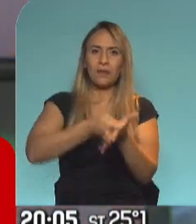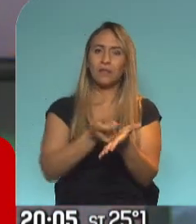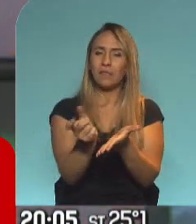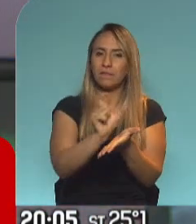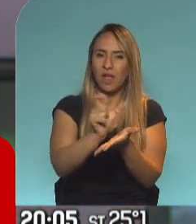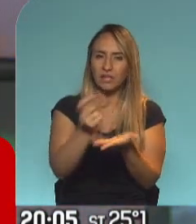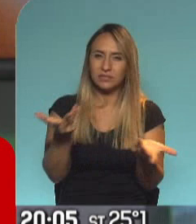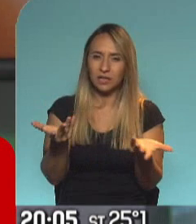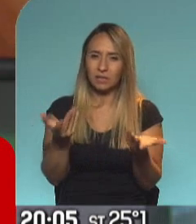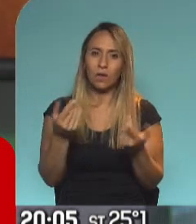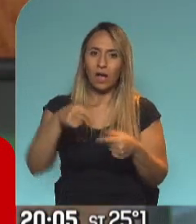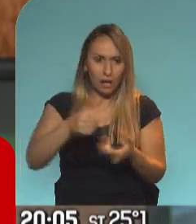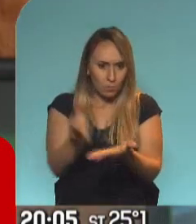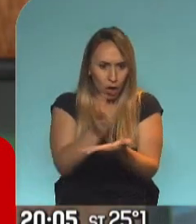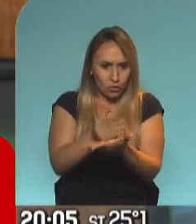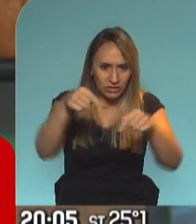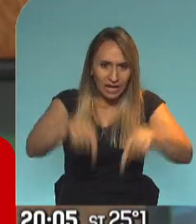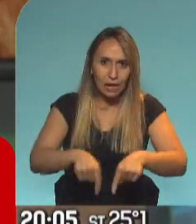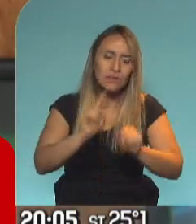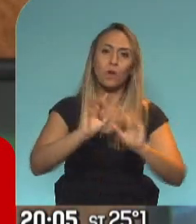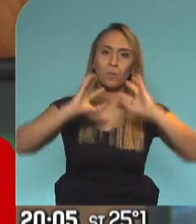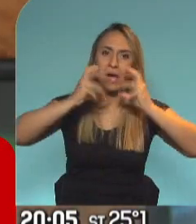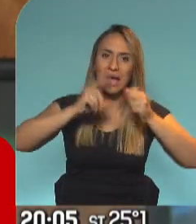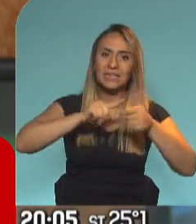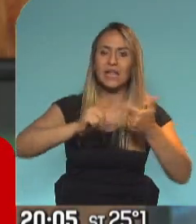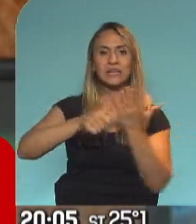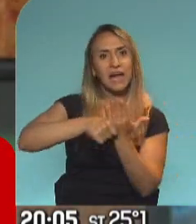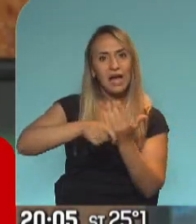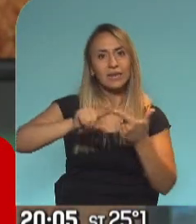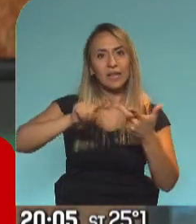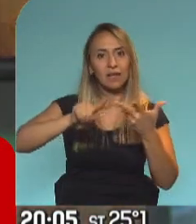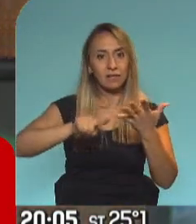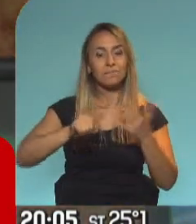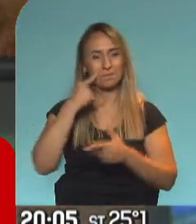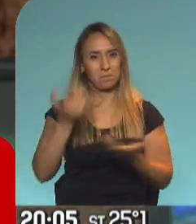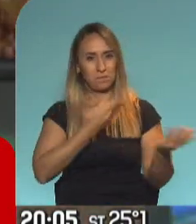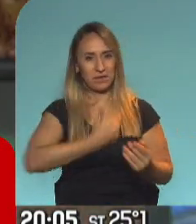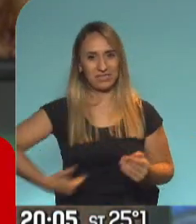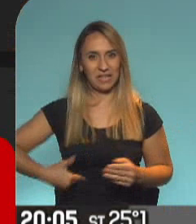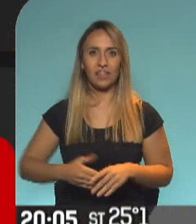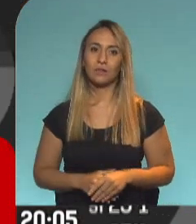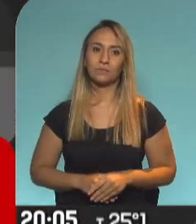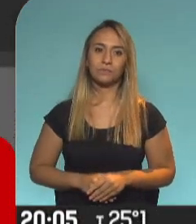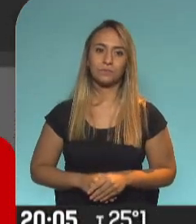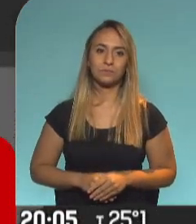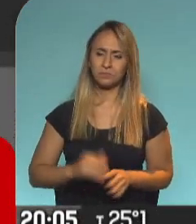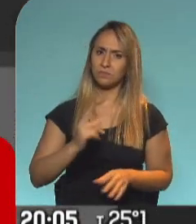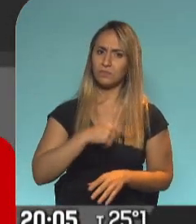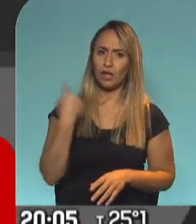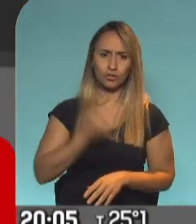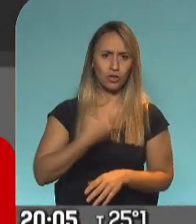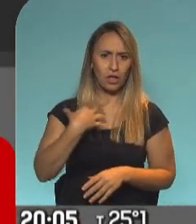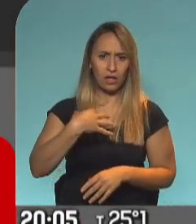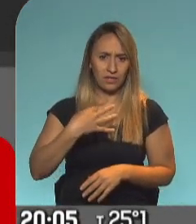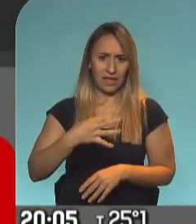se produce acá, hablando del maíz, hablando de la carne? Si querés lo escuchamos al presidente. Claro, nosotros tenemos que hacer este año